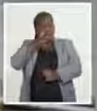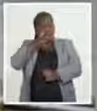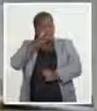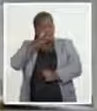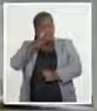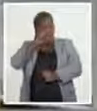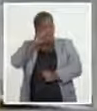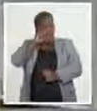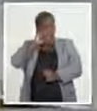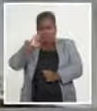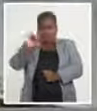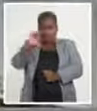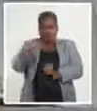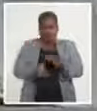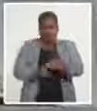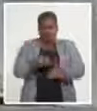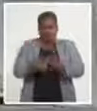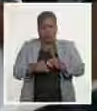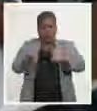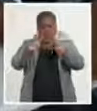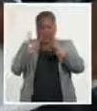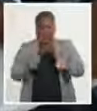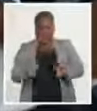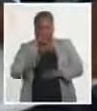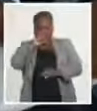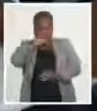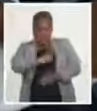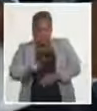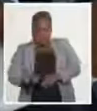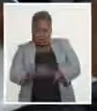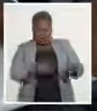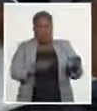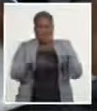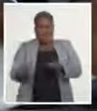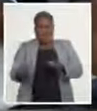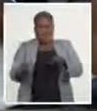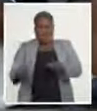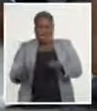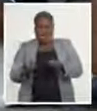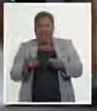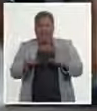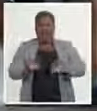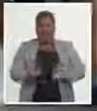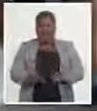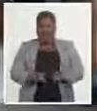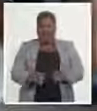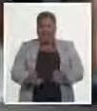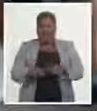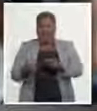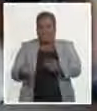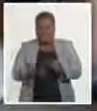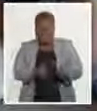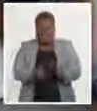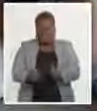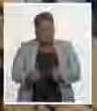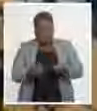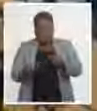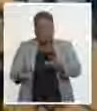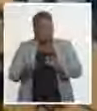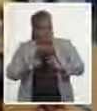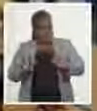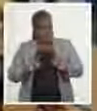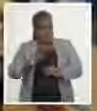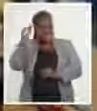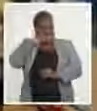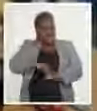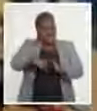los adultos durante este proceso. No basta con proveerles a los hijos los medios que los acercan al entramado de Internet, sino conocer a